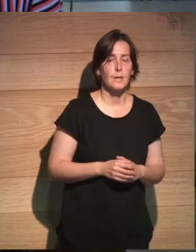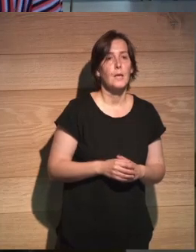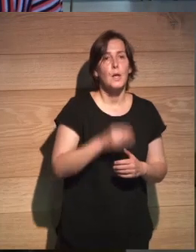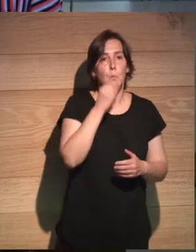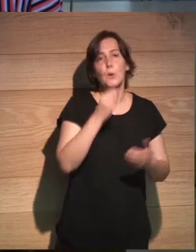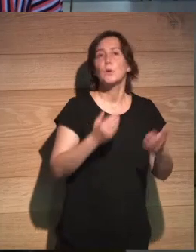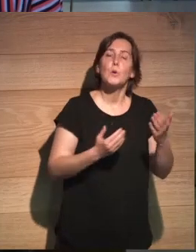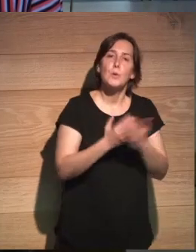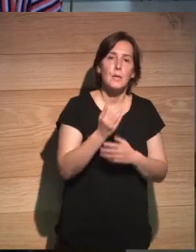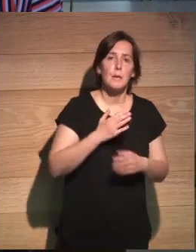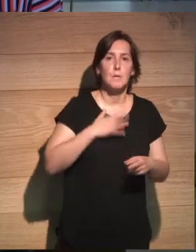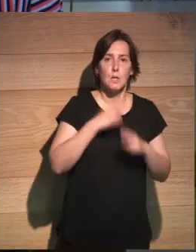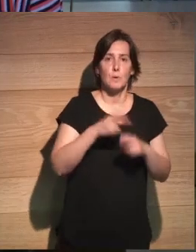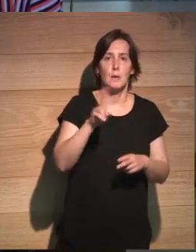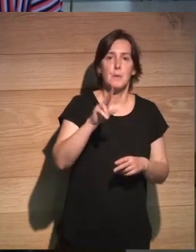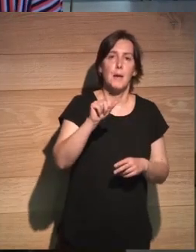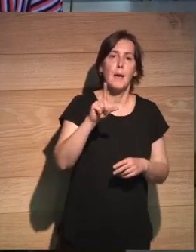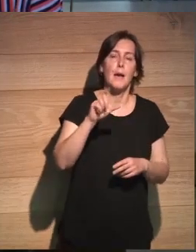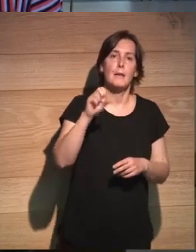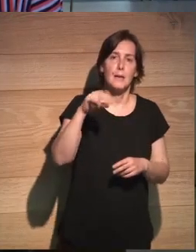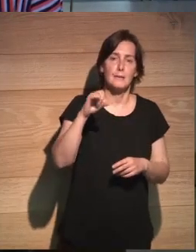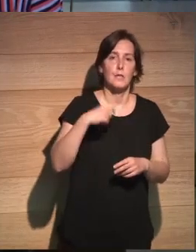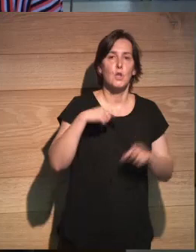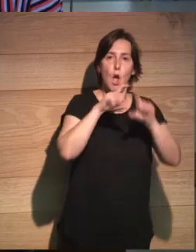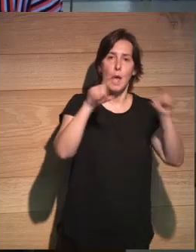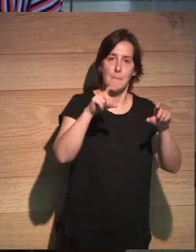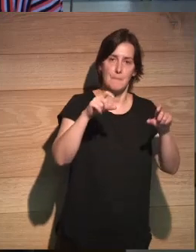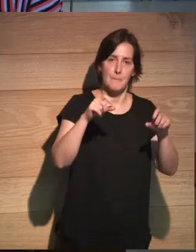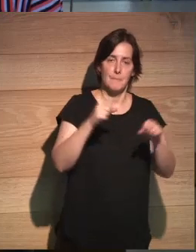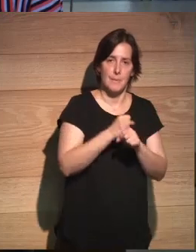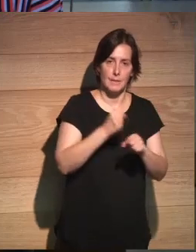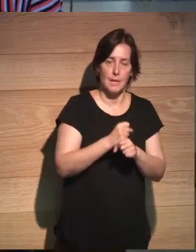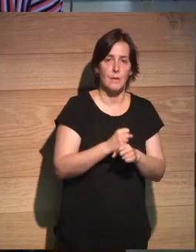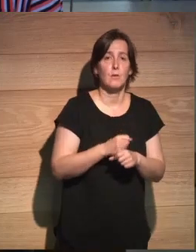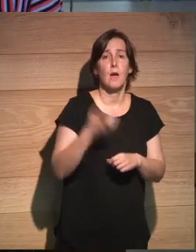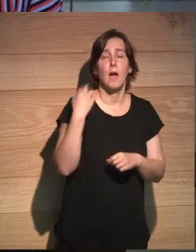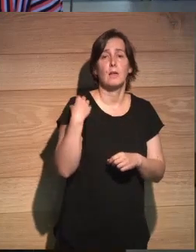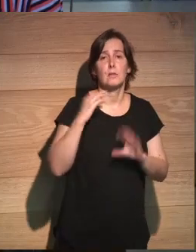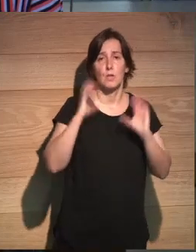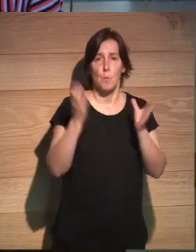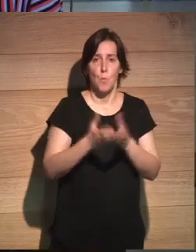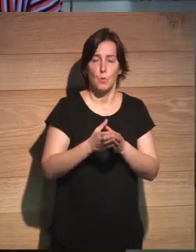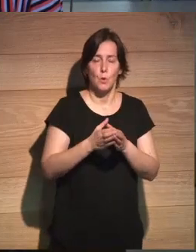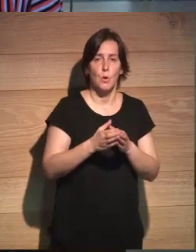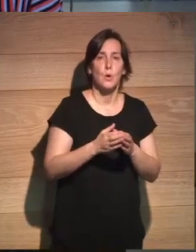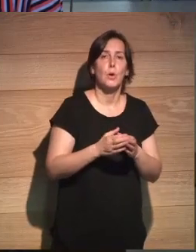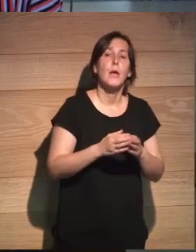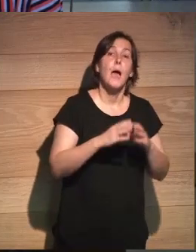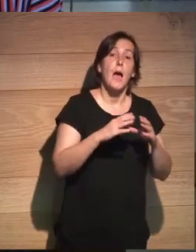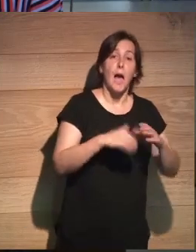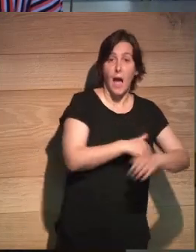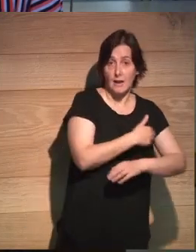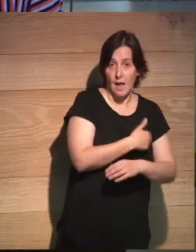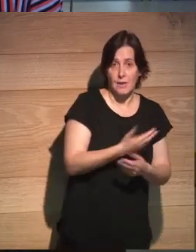Buenos días, soy Valentín de Torres Solano, soy empresario, he estado en el mundo académico, pero como profesor en Politécnica de